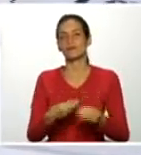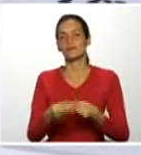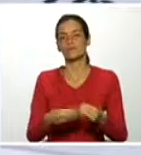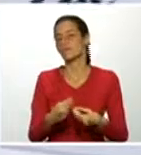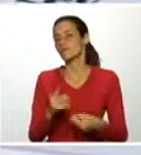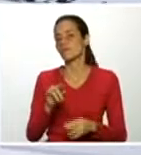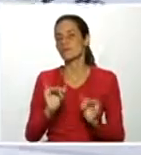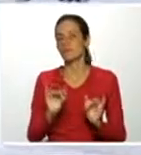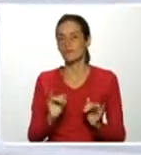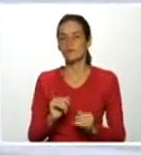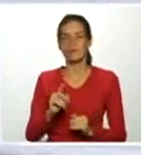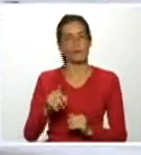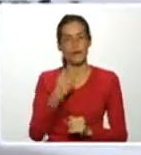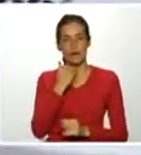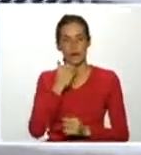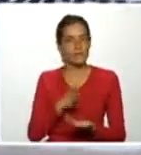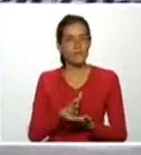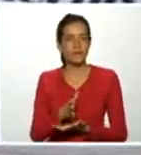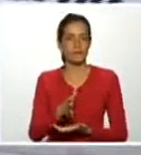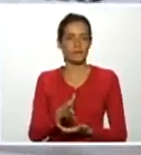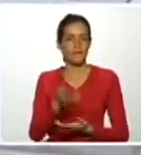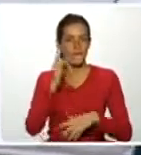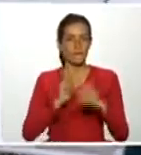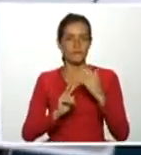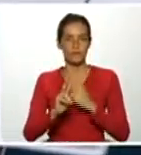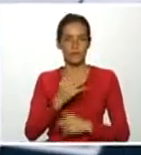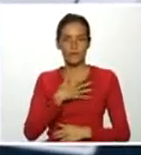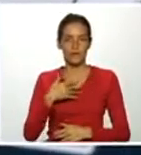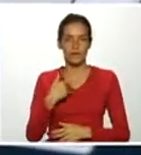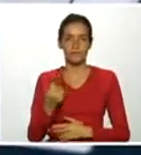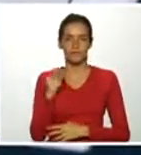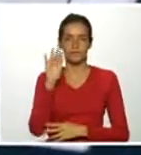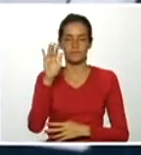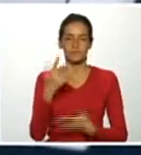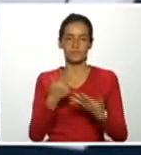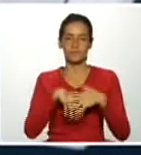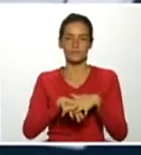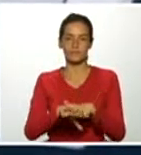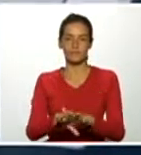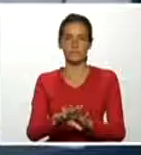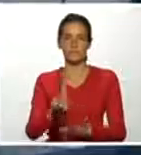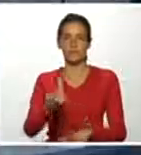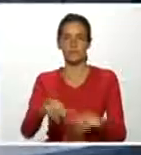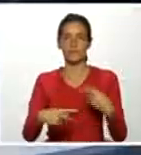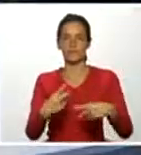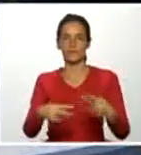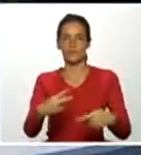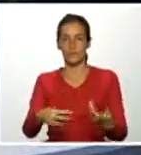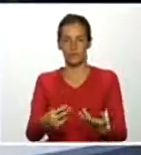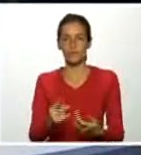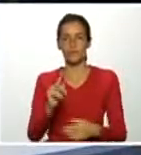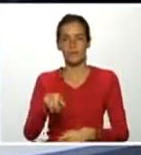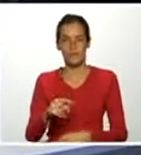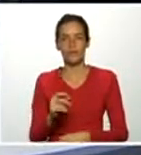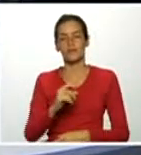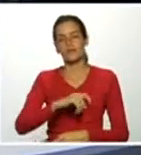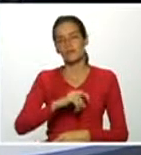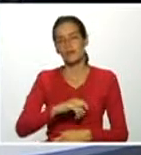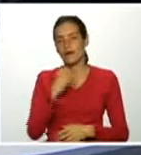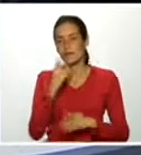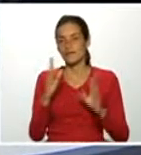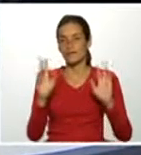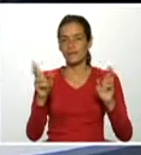pero ha sido sobre todo una suma a través de la visión de lo que queremos, de esa integración de unidades productivas. No ha sido tanto el tema del